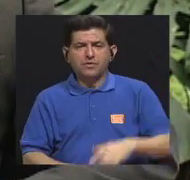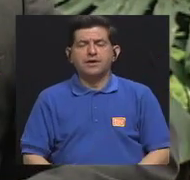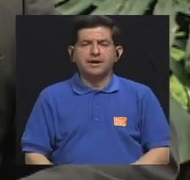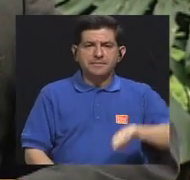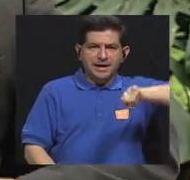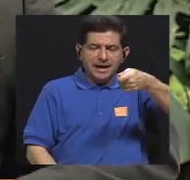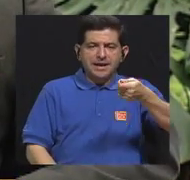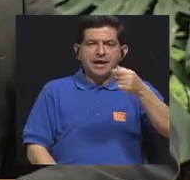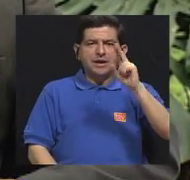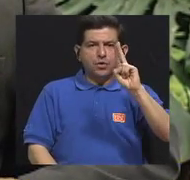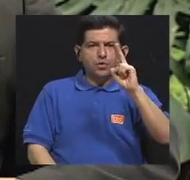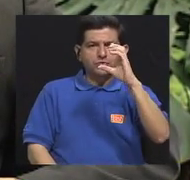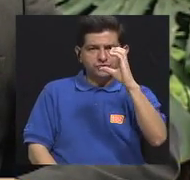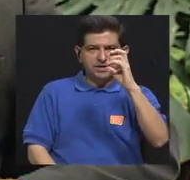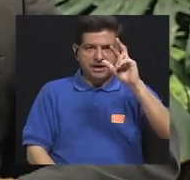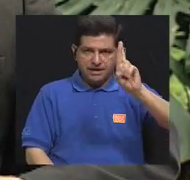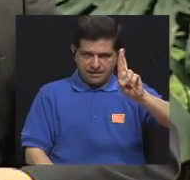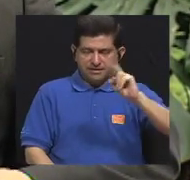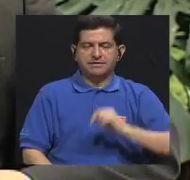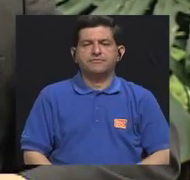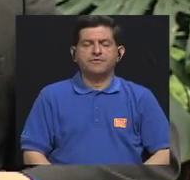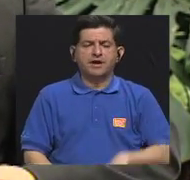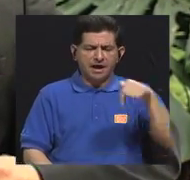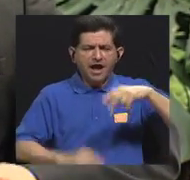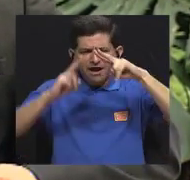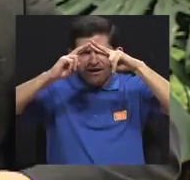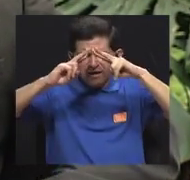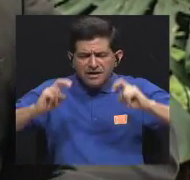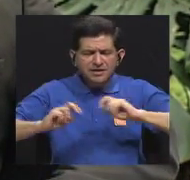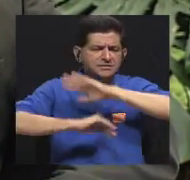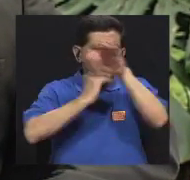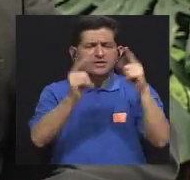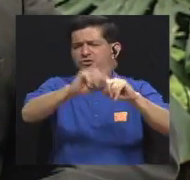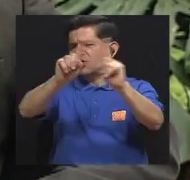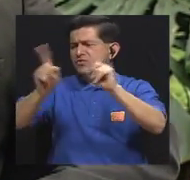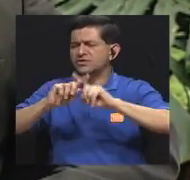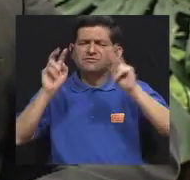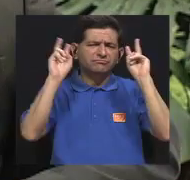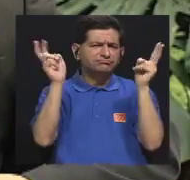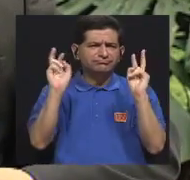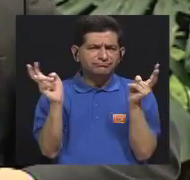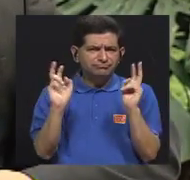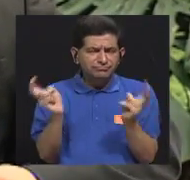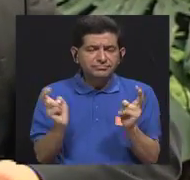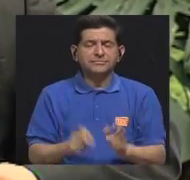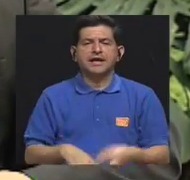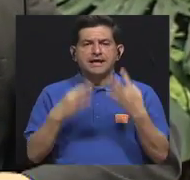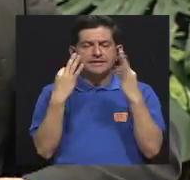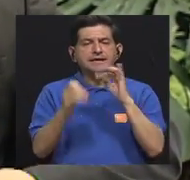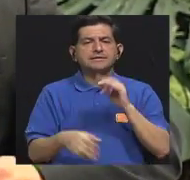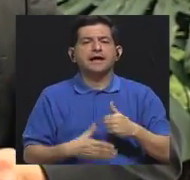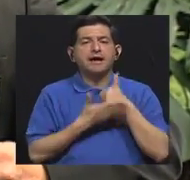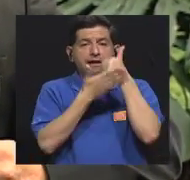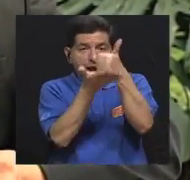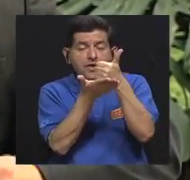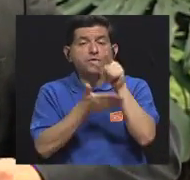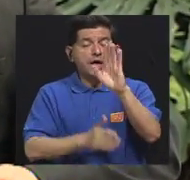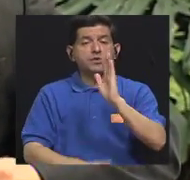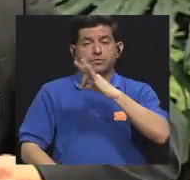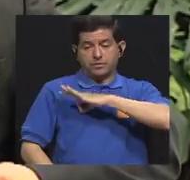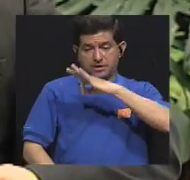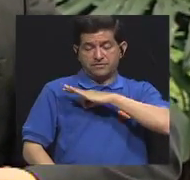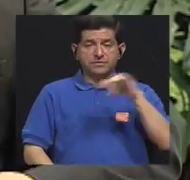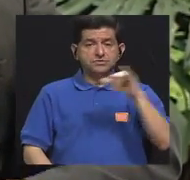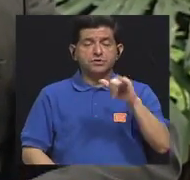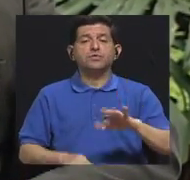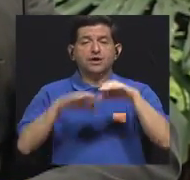desde Canal Universidad de Costa Rica, donde tocamos toda una serie de temas variados para tratar de contribuir a su bienestar y